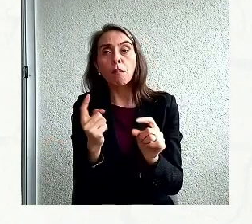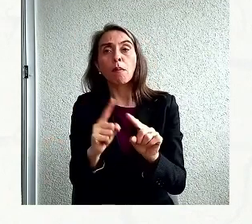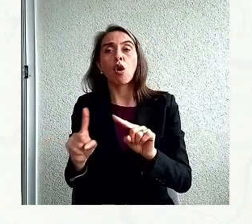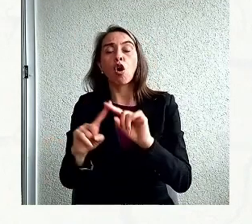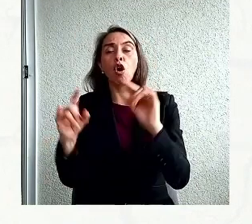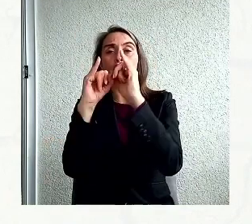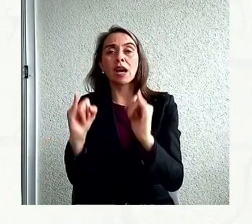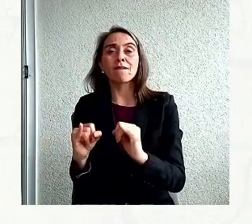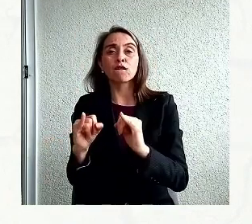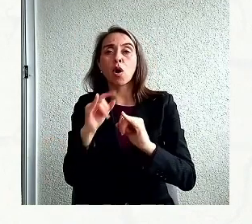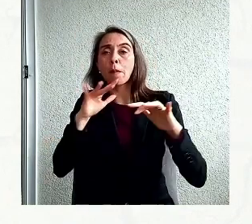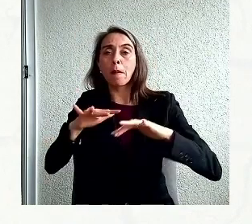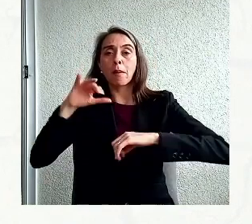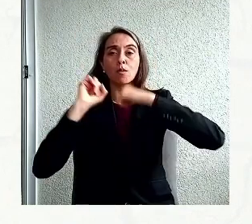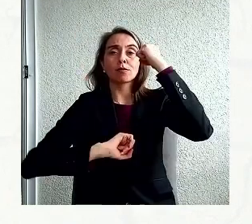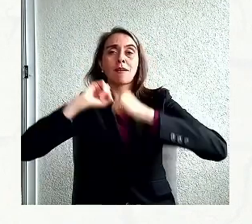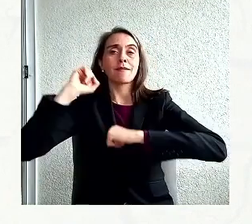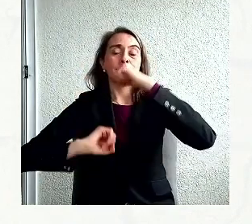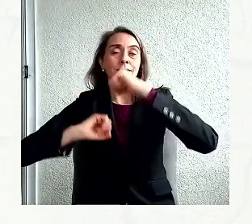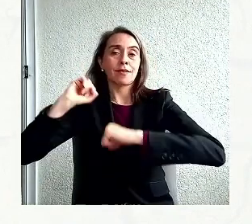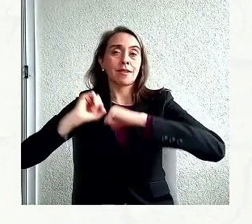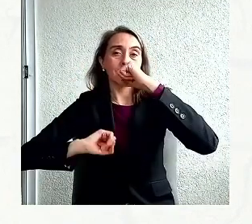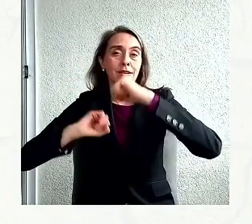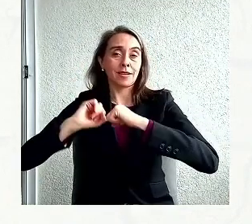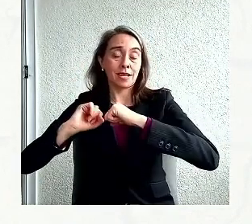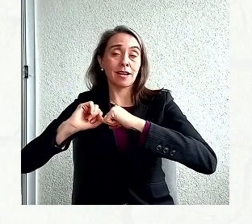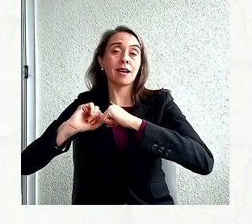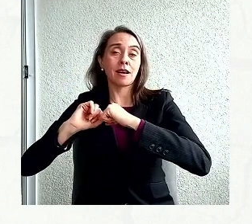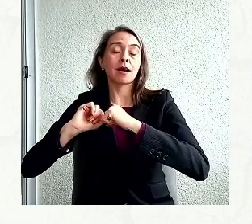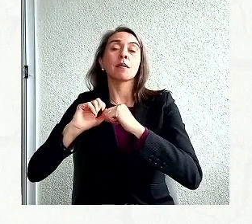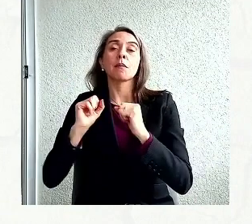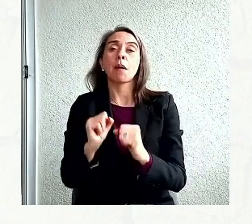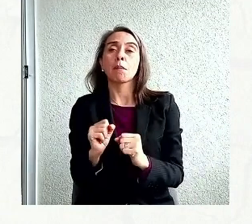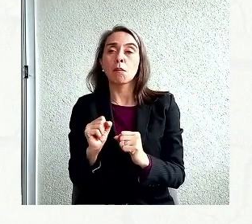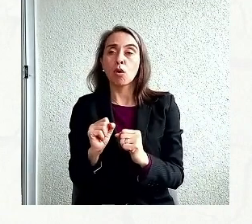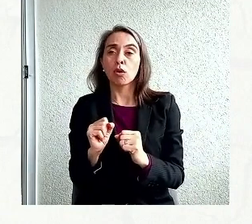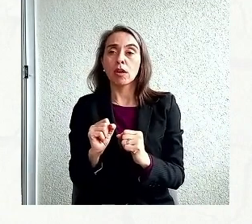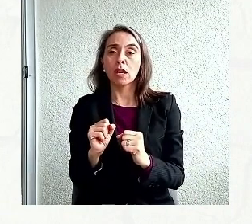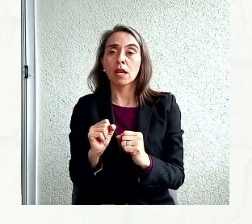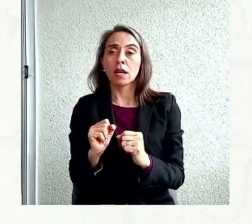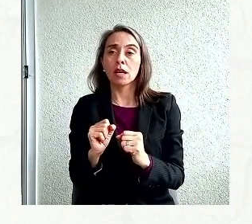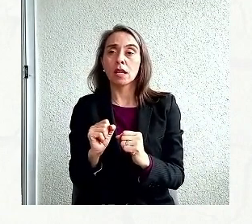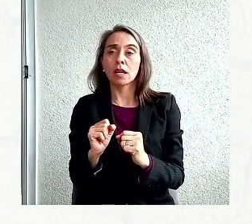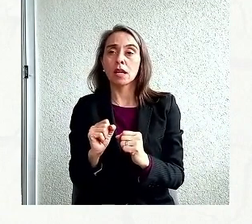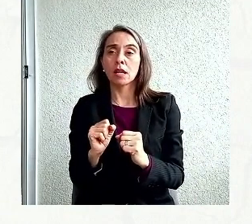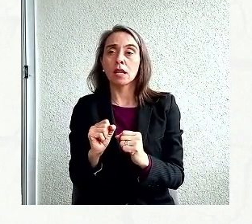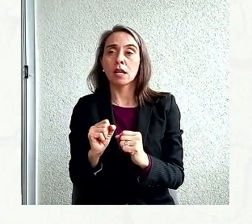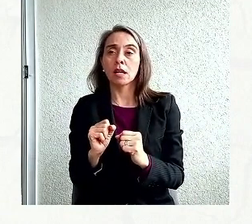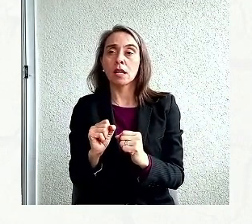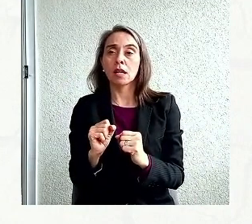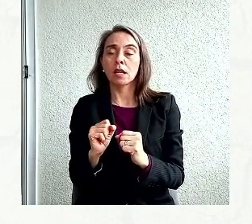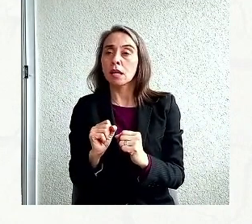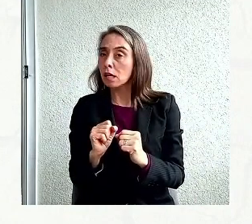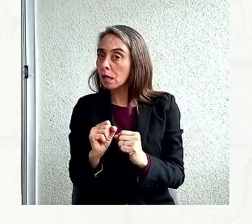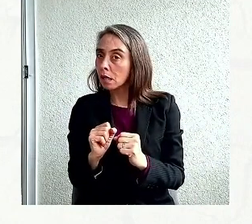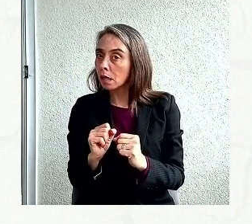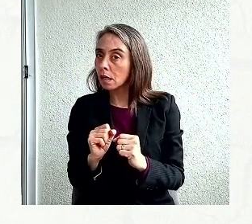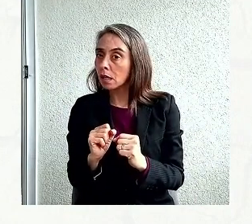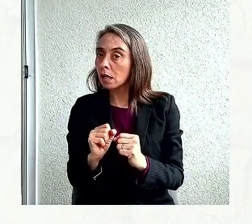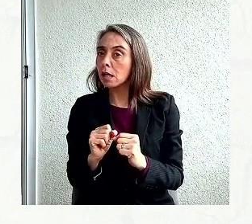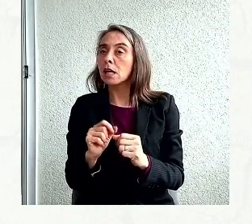bencinera y llenar el estanque de combustible. Bueno, los precios